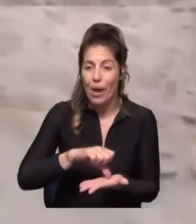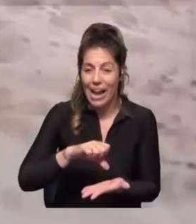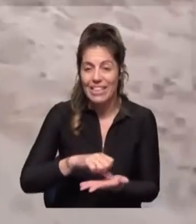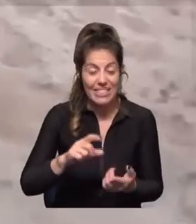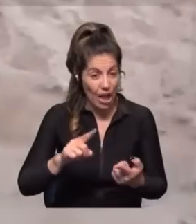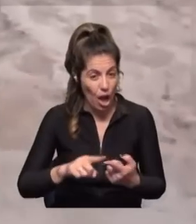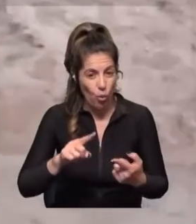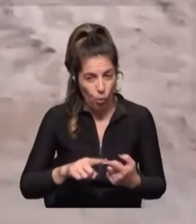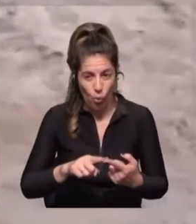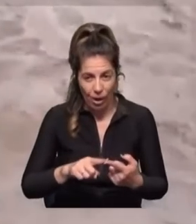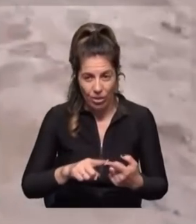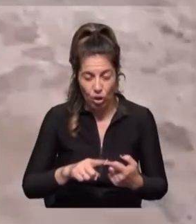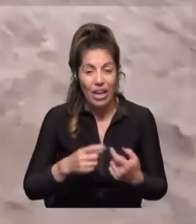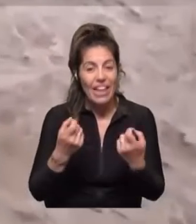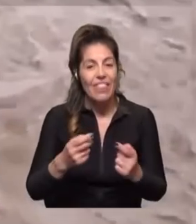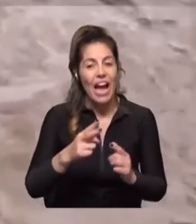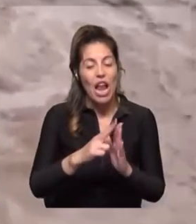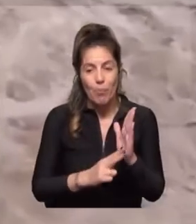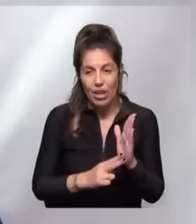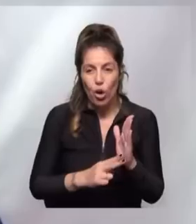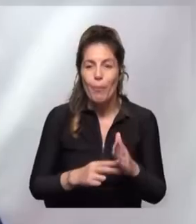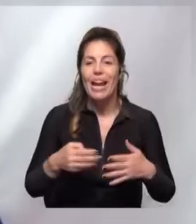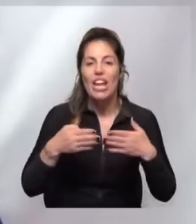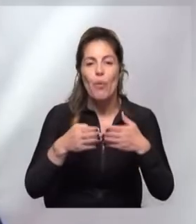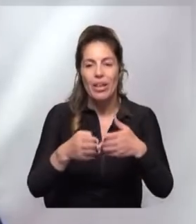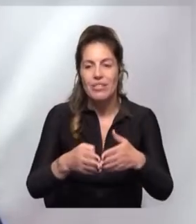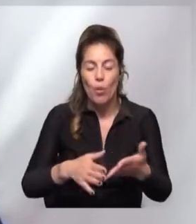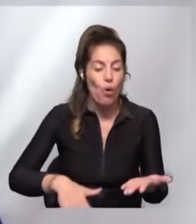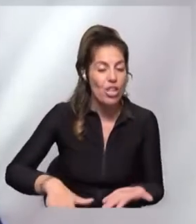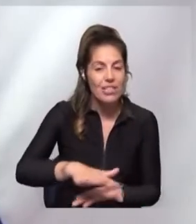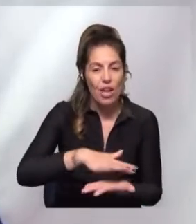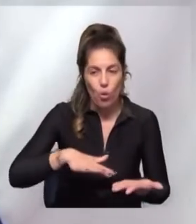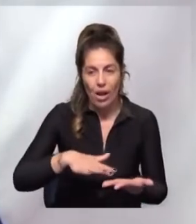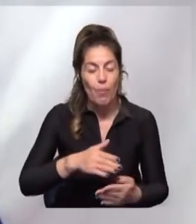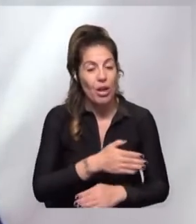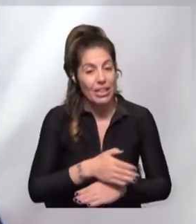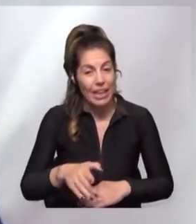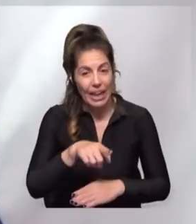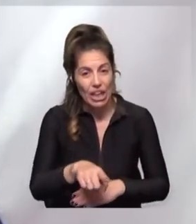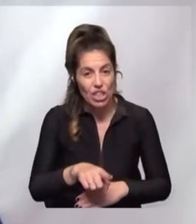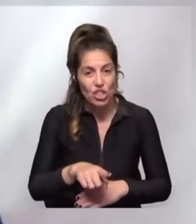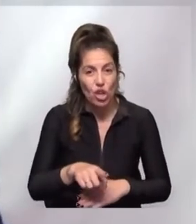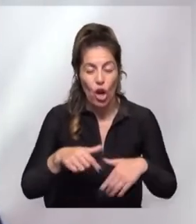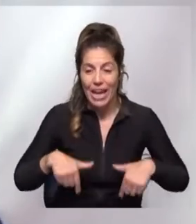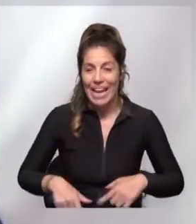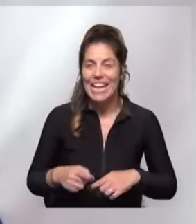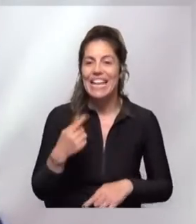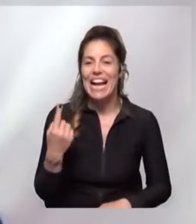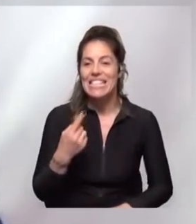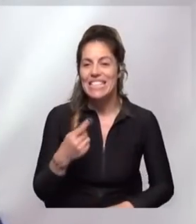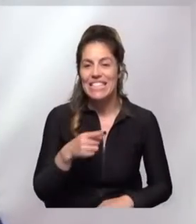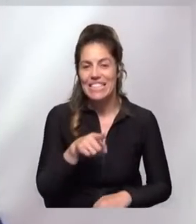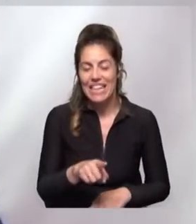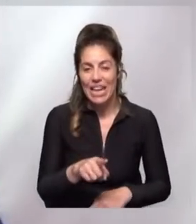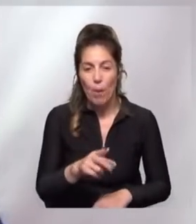del acuerdo que establece el marco normativo para la navegación por esa arteria a raíz de este hecho el canciller paraguayo Rubén Ramírez convocó